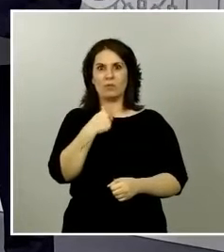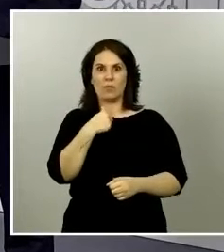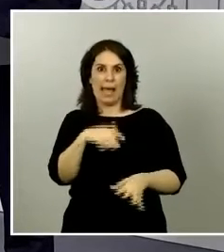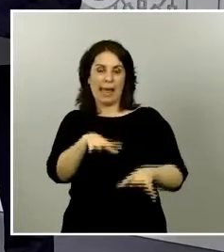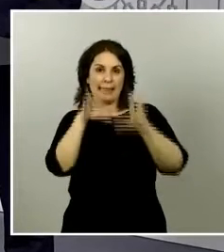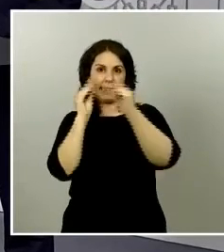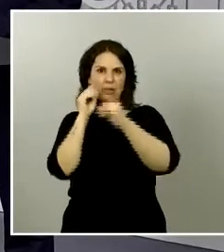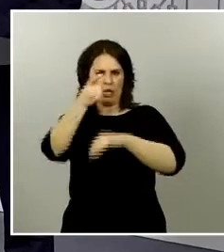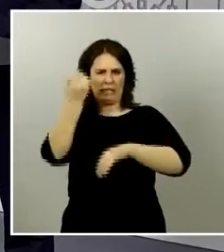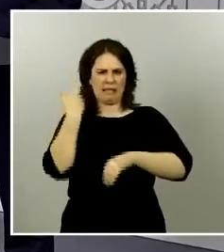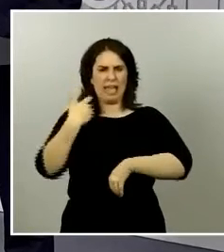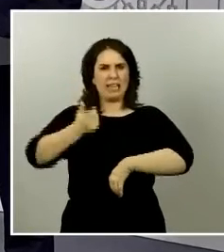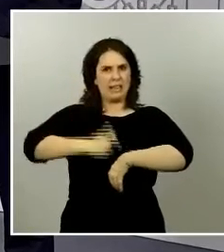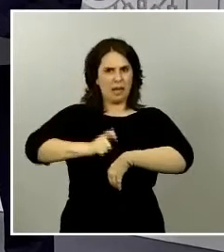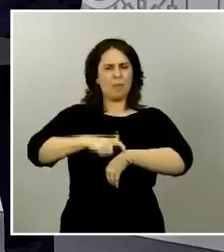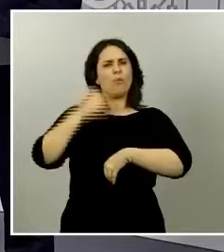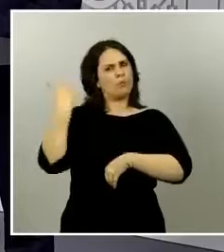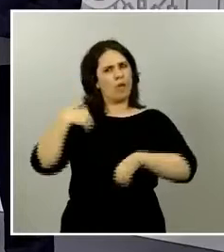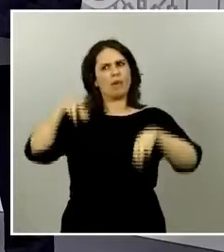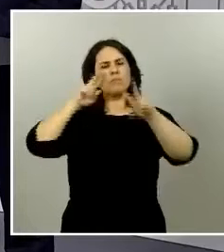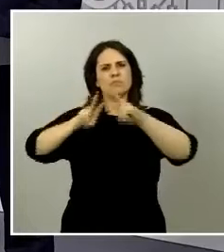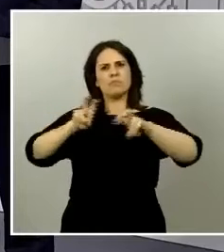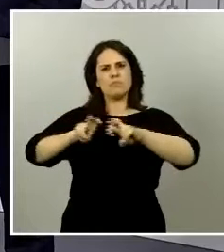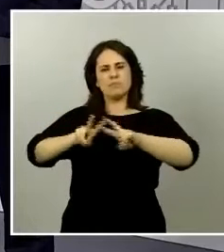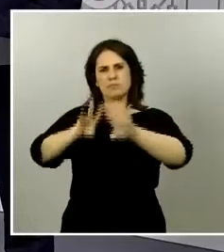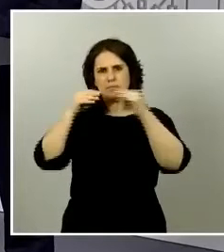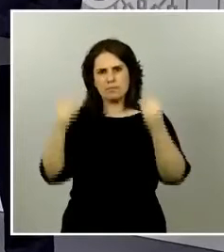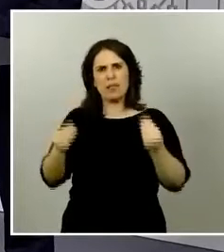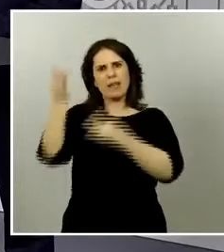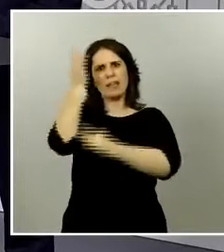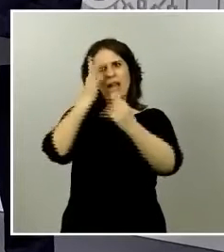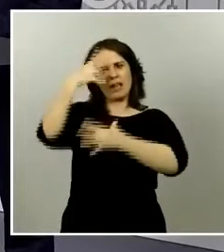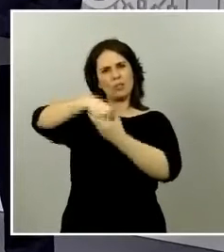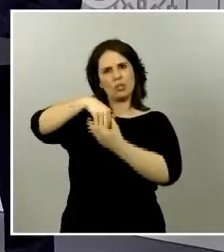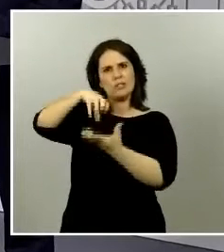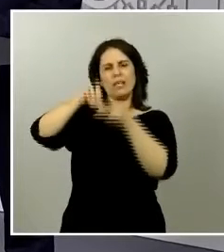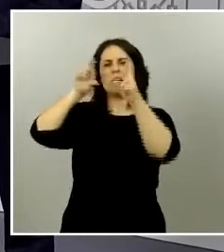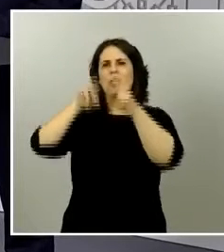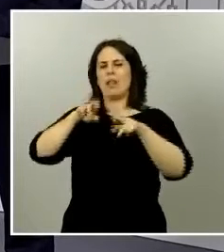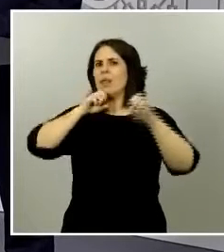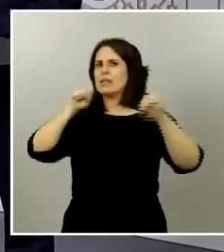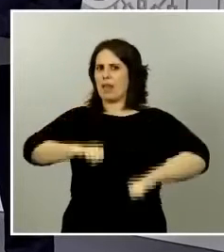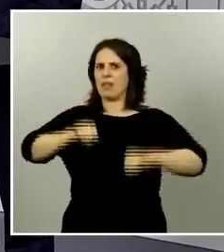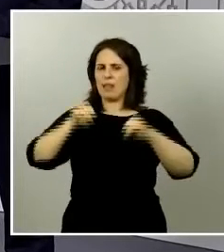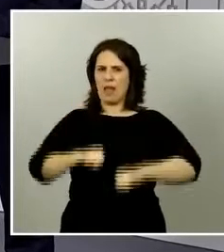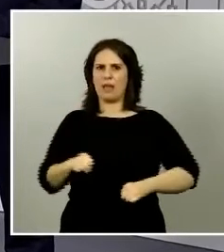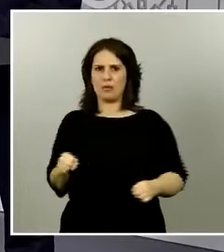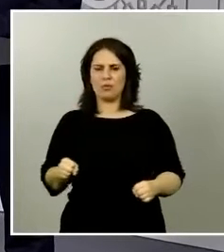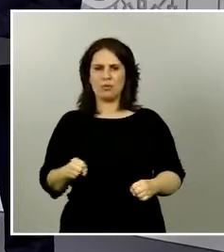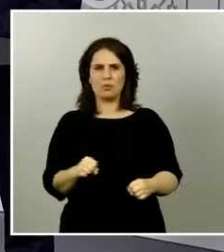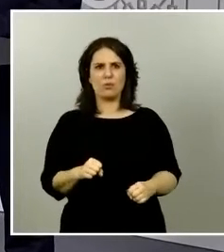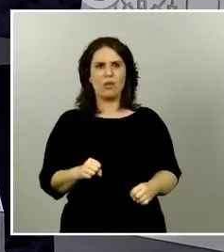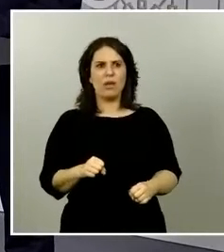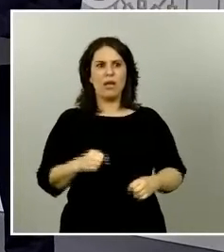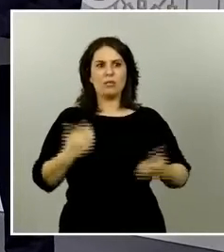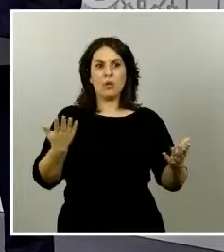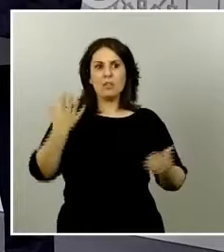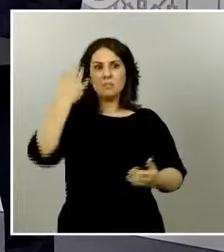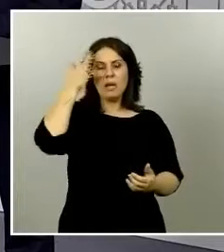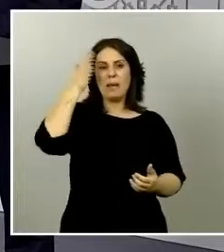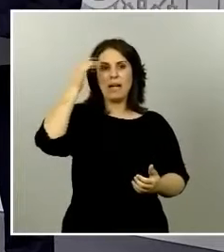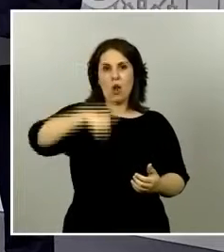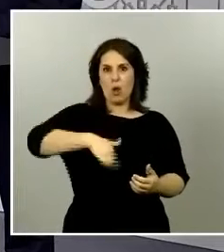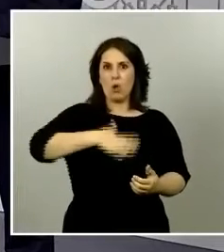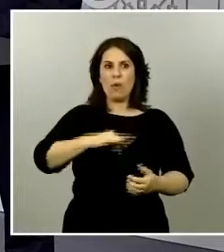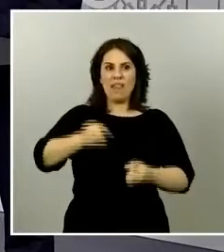estaban dentro de planes sanitarios. Entendemos que con esto ya ustedes han tenido tiempo y han podido estudiar los datos de las residencias de ancianos. Quizás